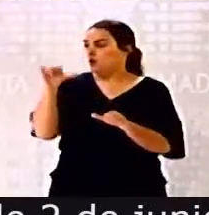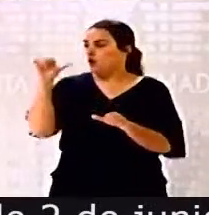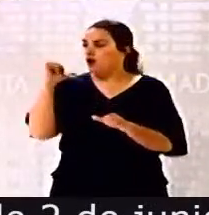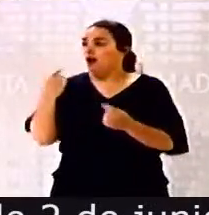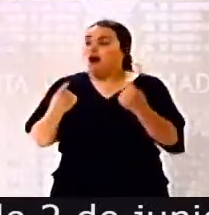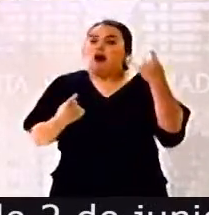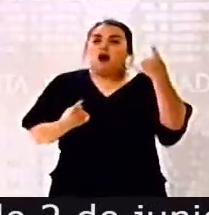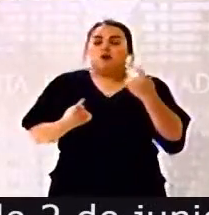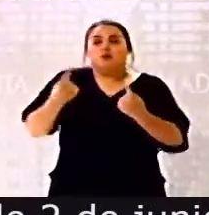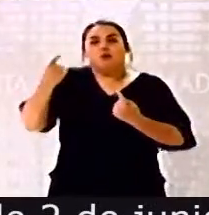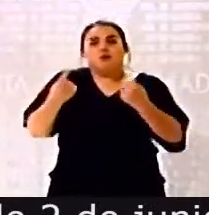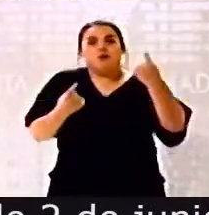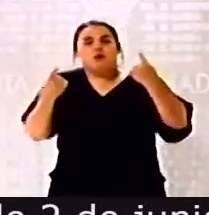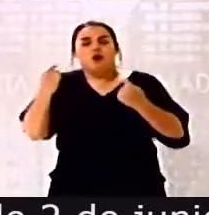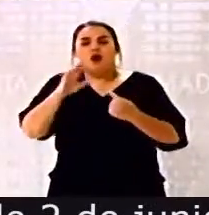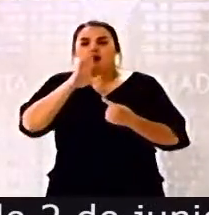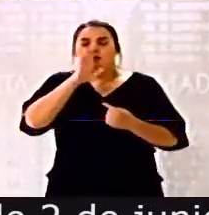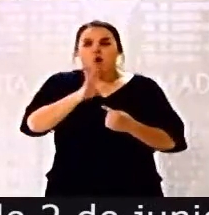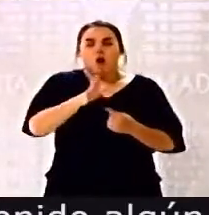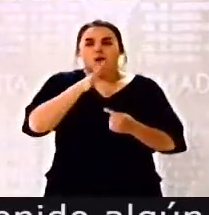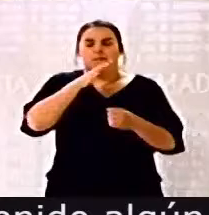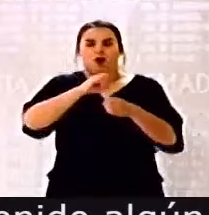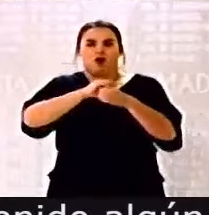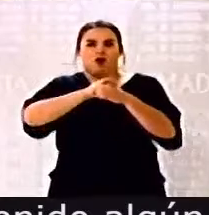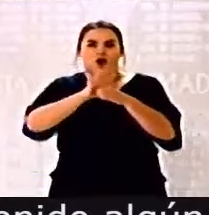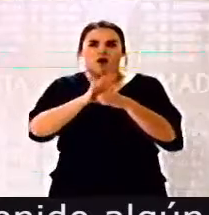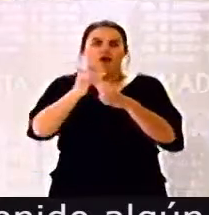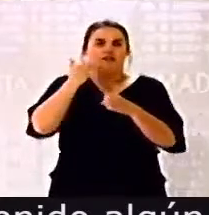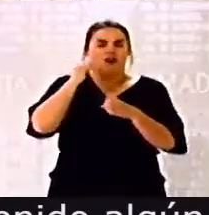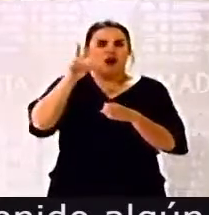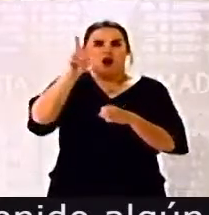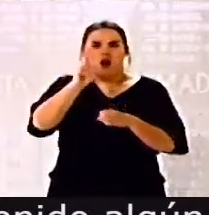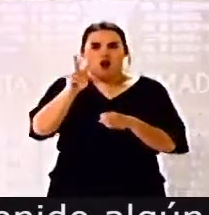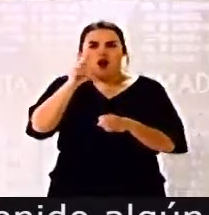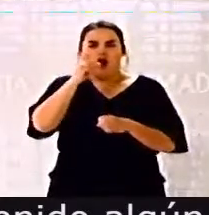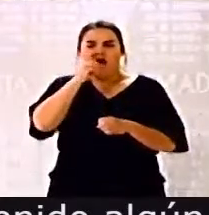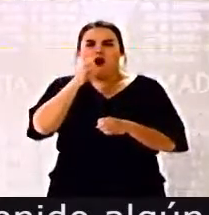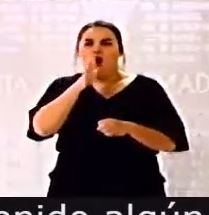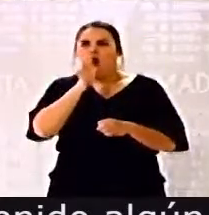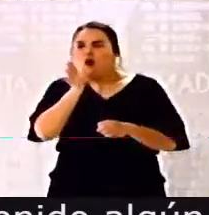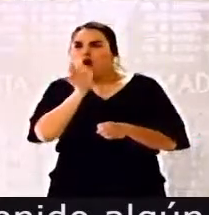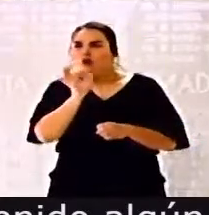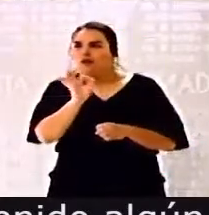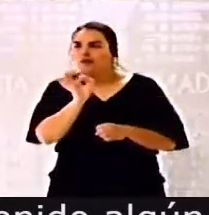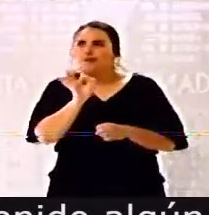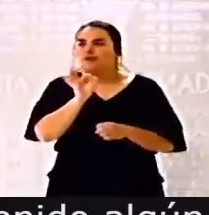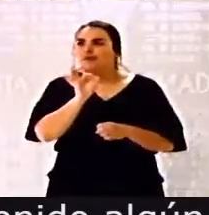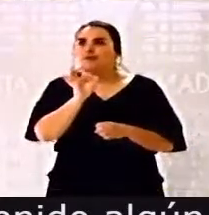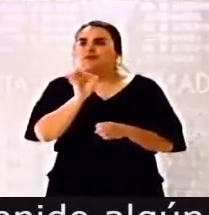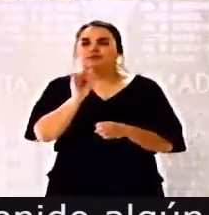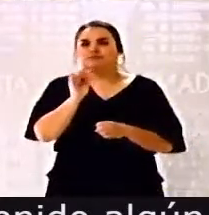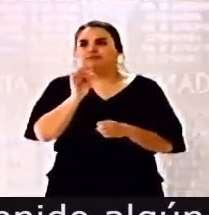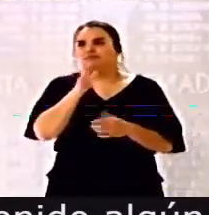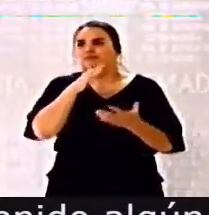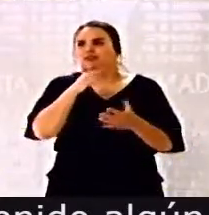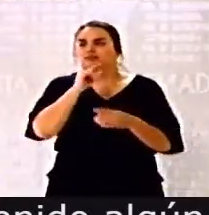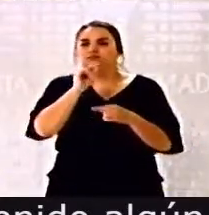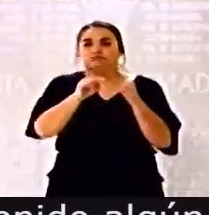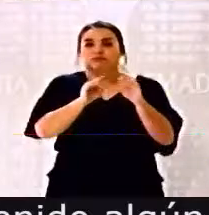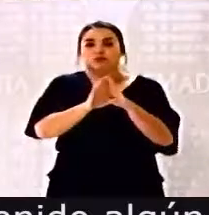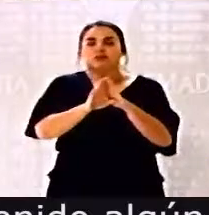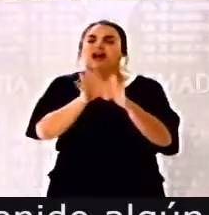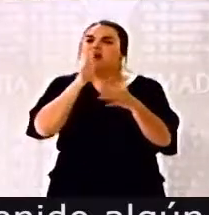algún afectado por COVID a día 2 de junio o que tienen algún afectado por COVID a día 2 de junio son